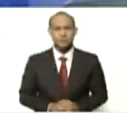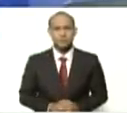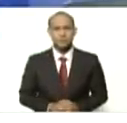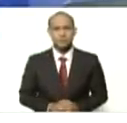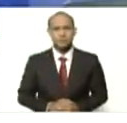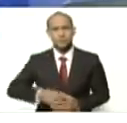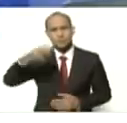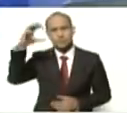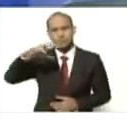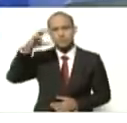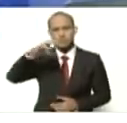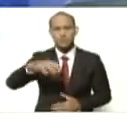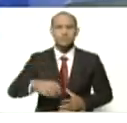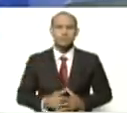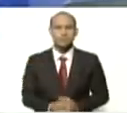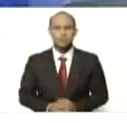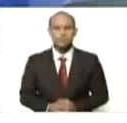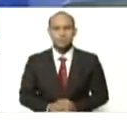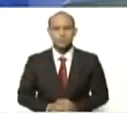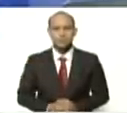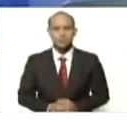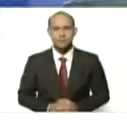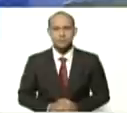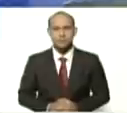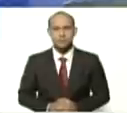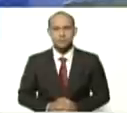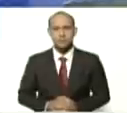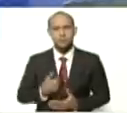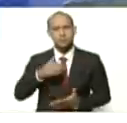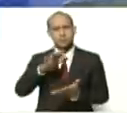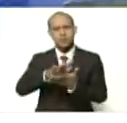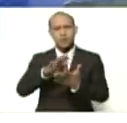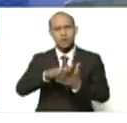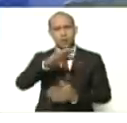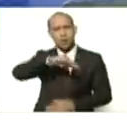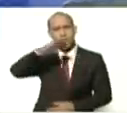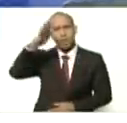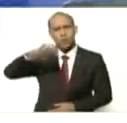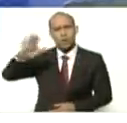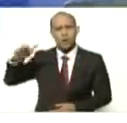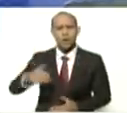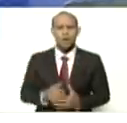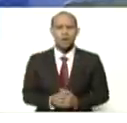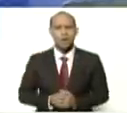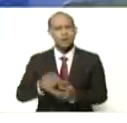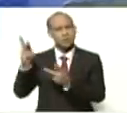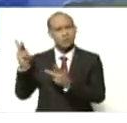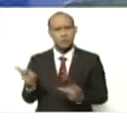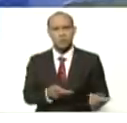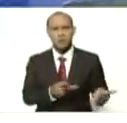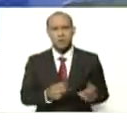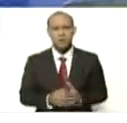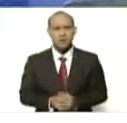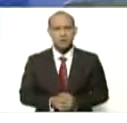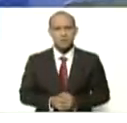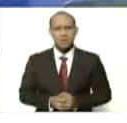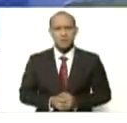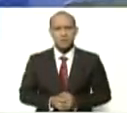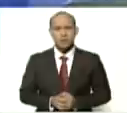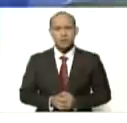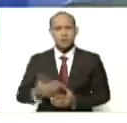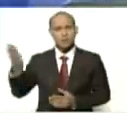lluvia ha refrescado la montaña bienvenida en verano